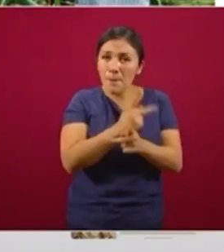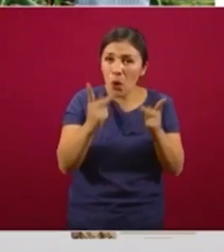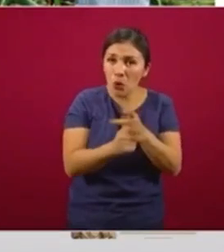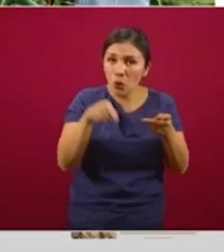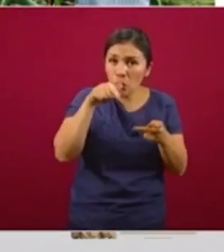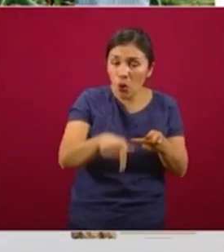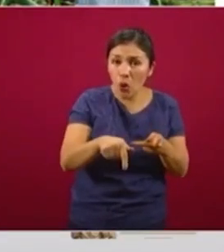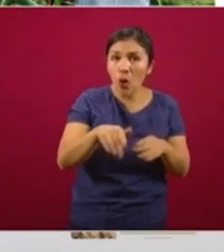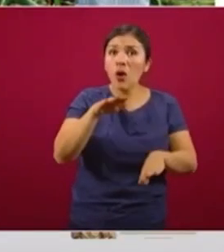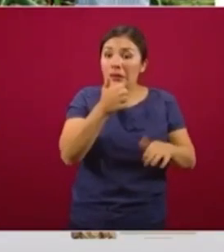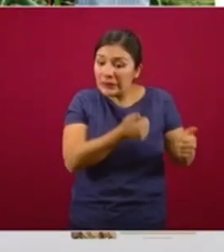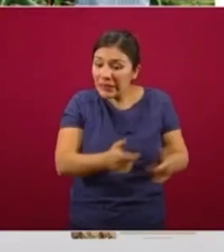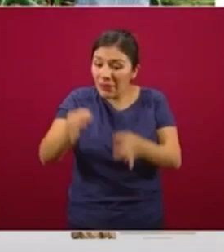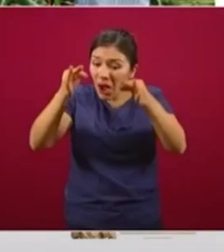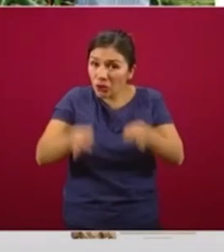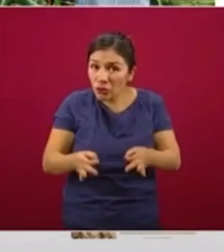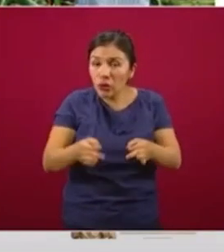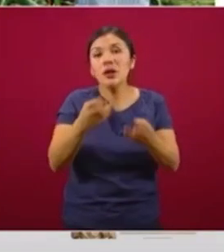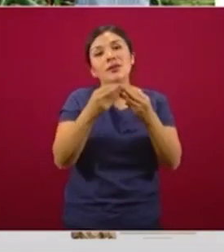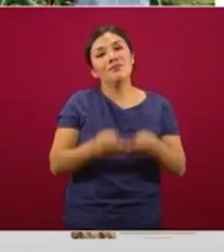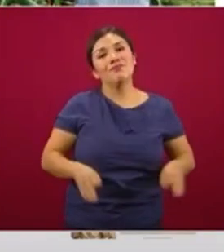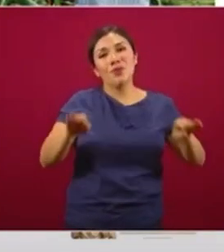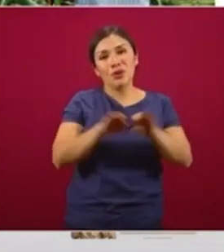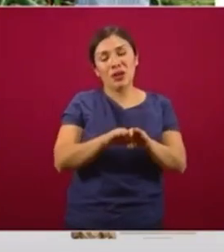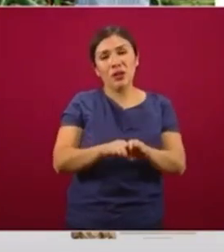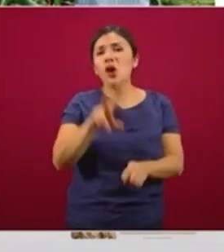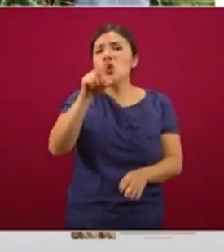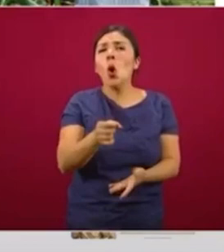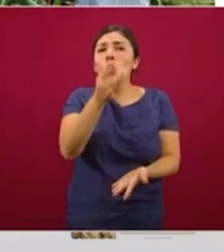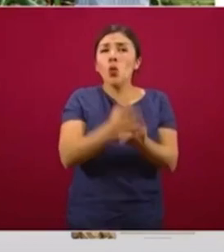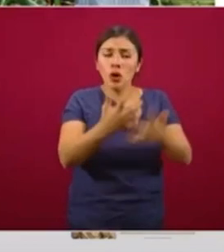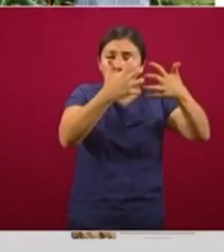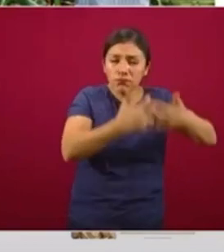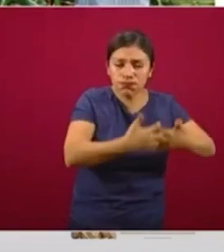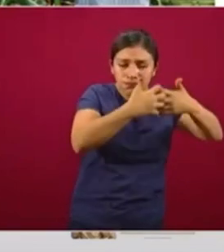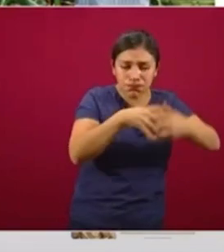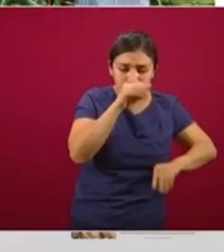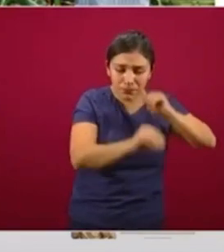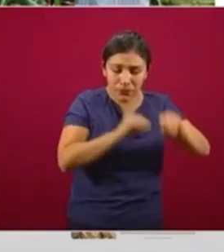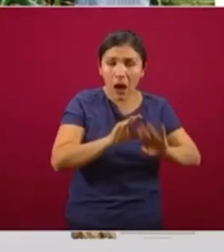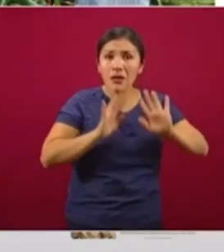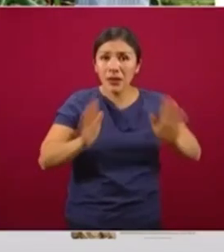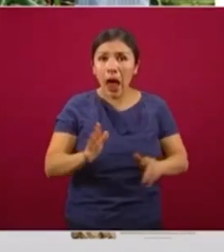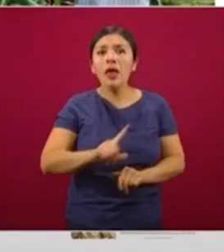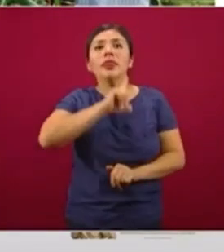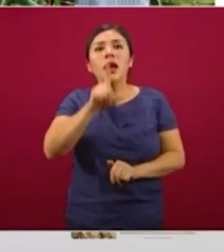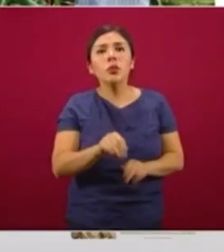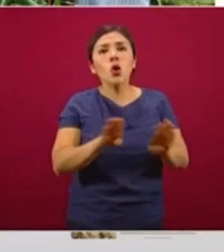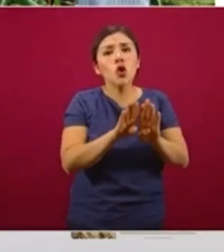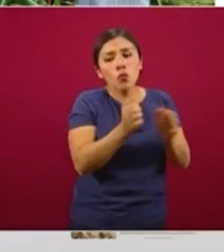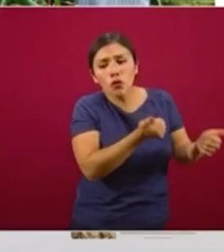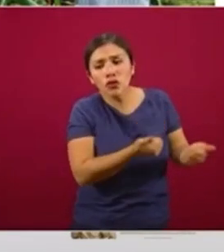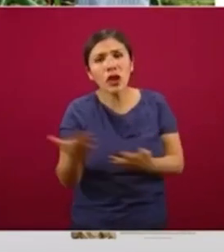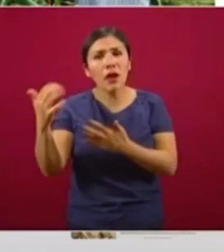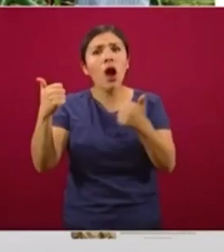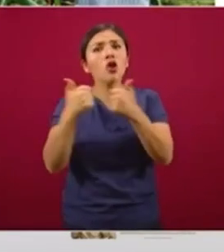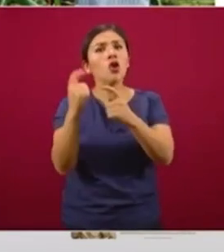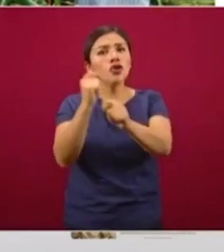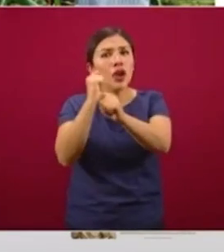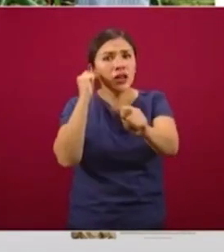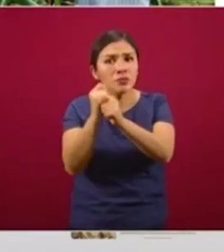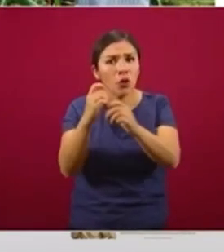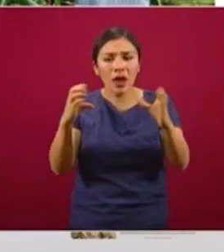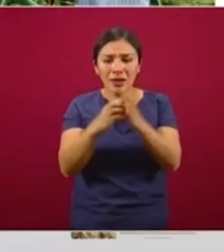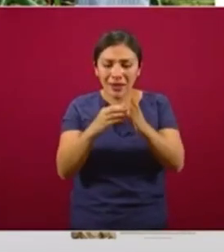trata de la producción, sino también cómo ideamos los mecanismos que a través del transporte, del